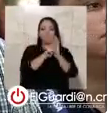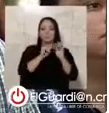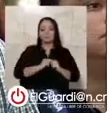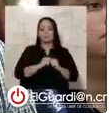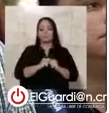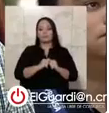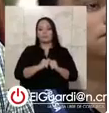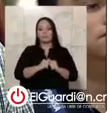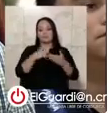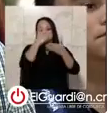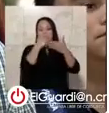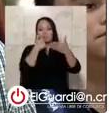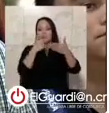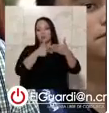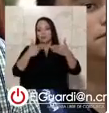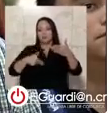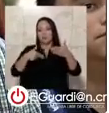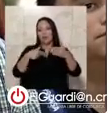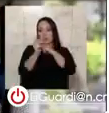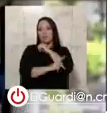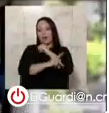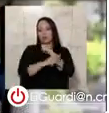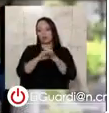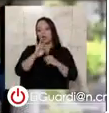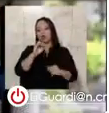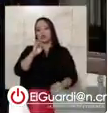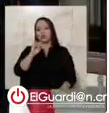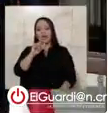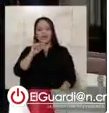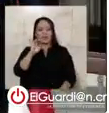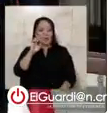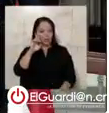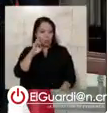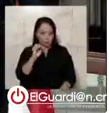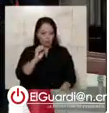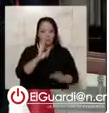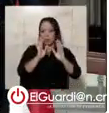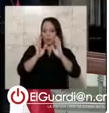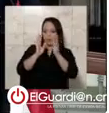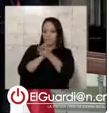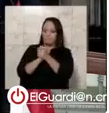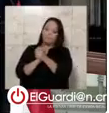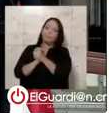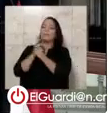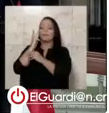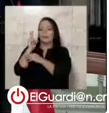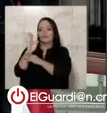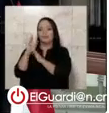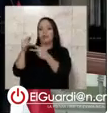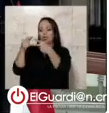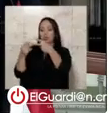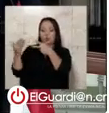haciendo calificativo de China como país totalitario. Bueno, vea, empecemos, aquí hay dos